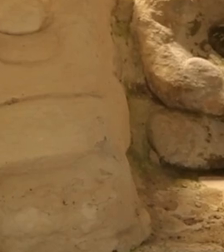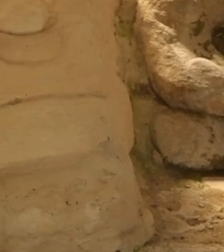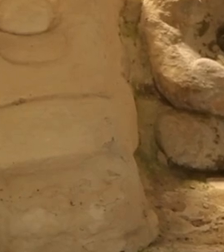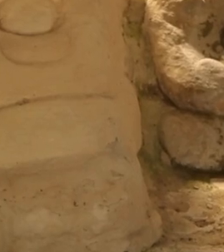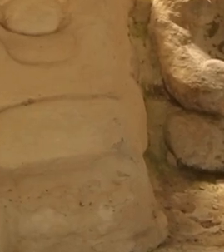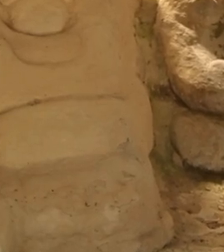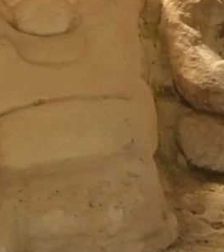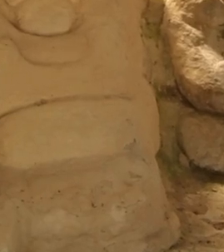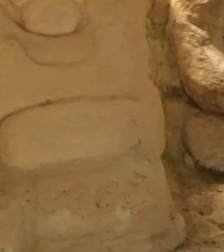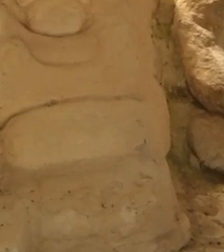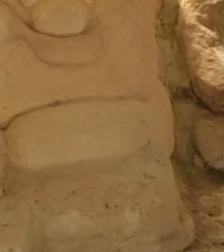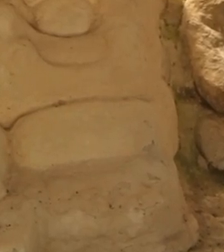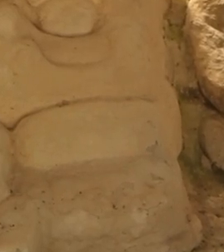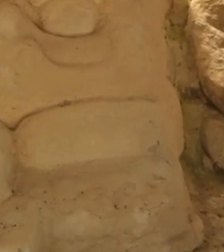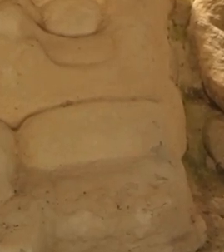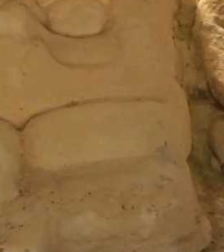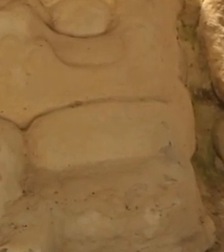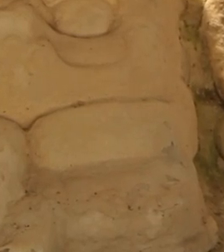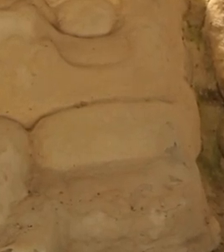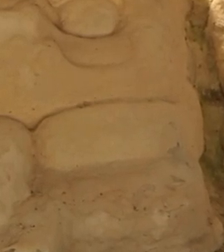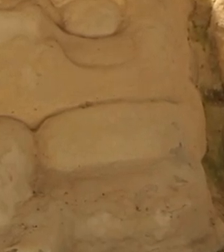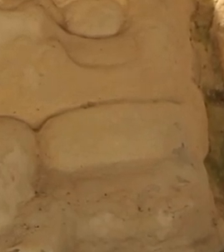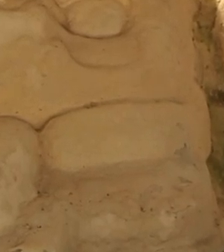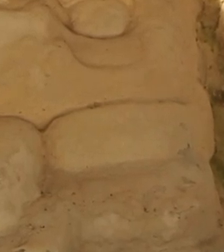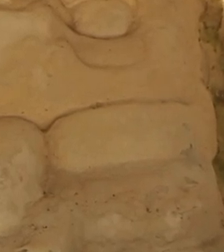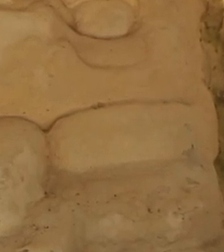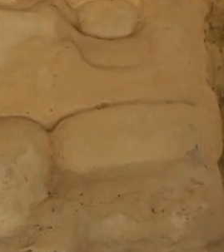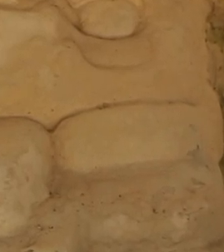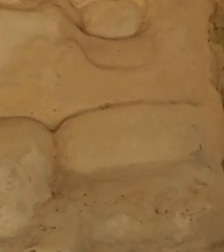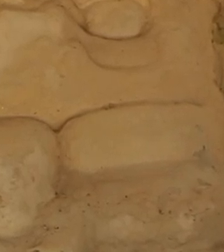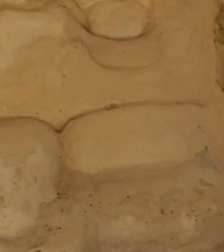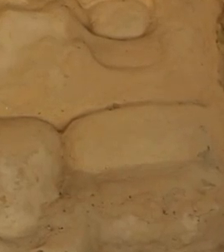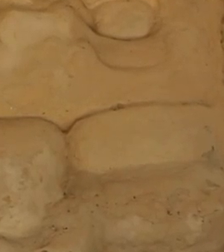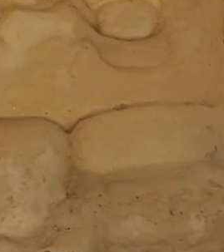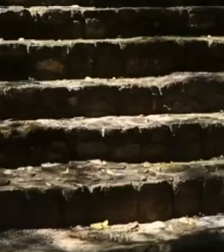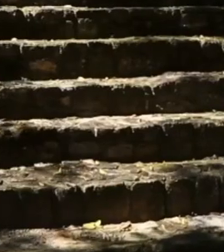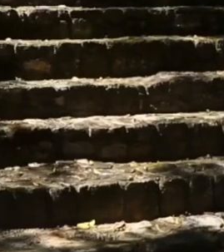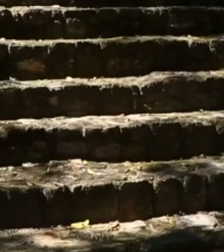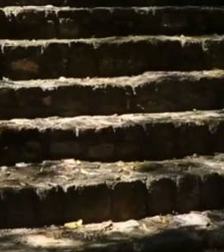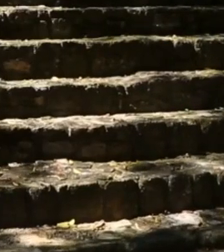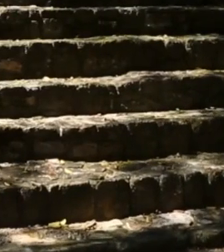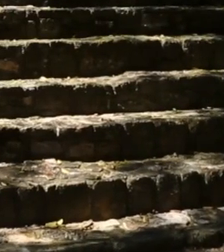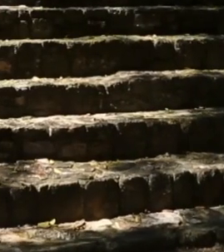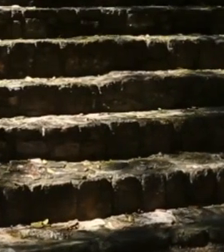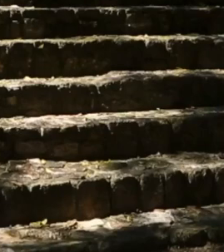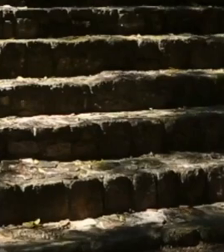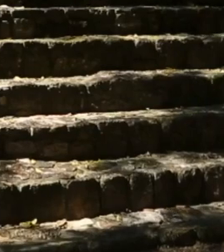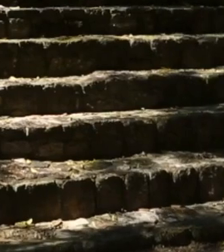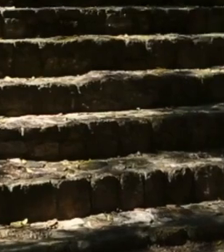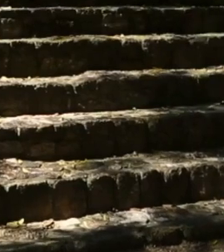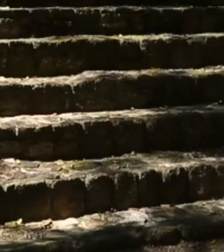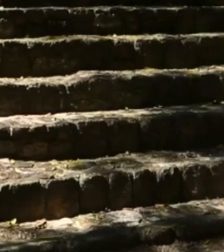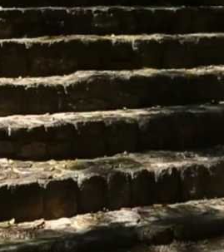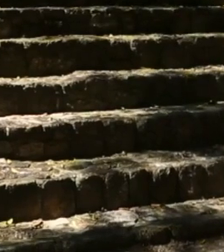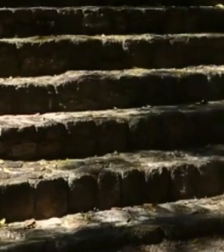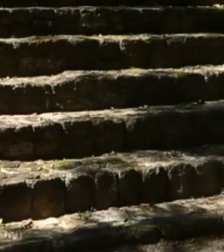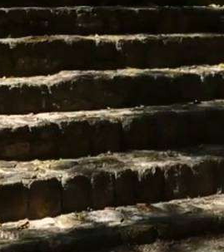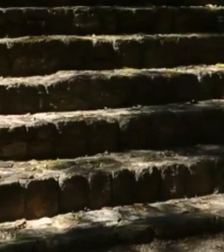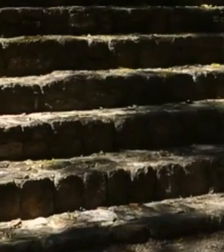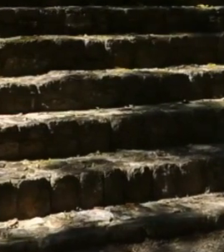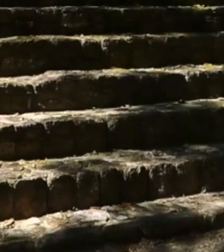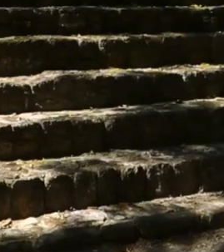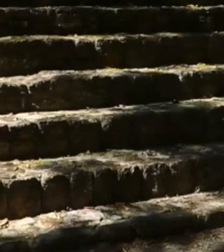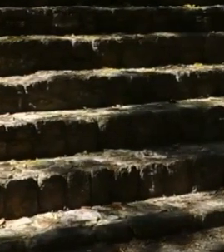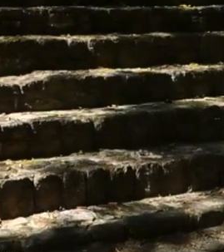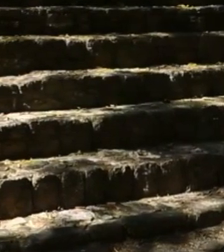97%. Hemos concluido la habilitación de los senderos para el caminamiento de